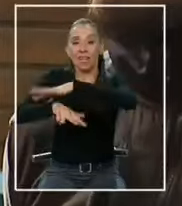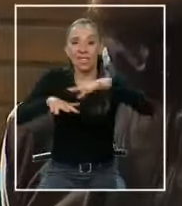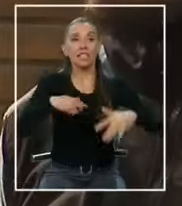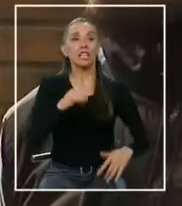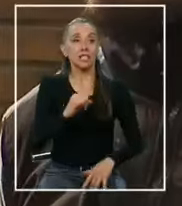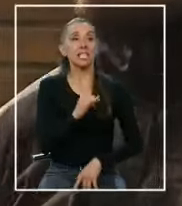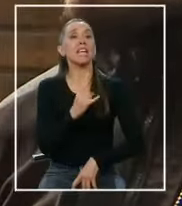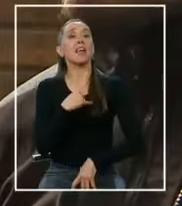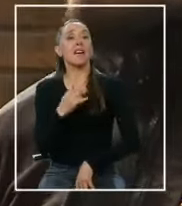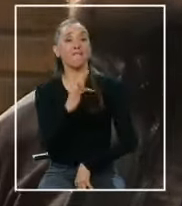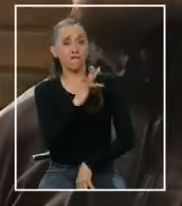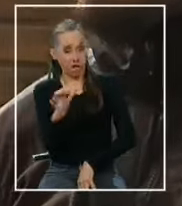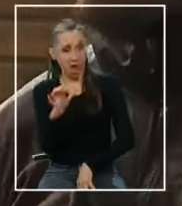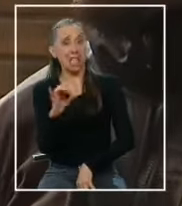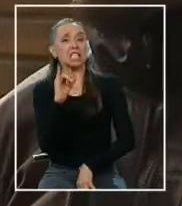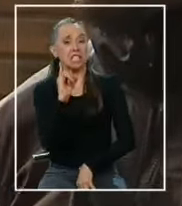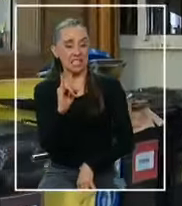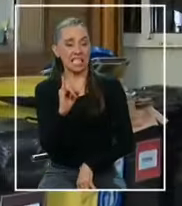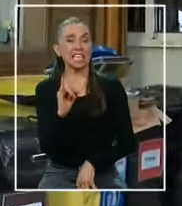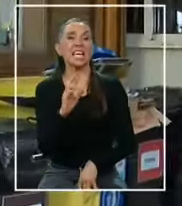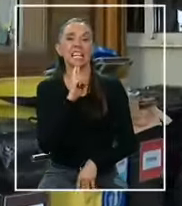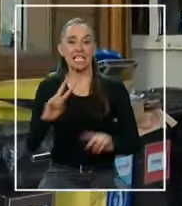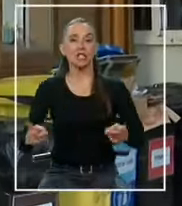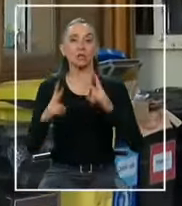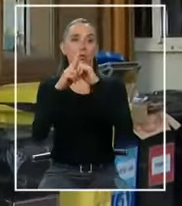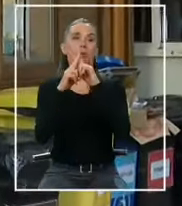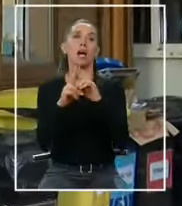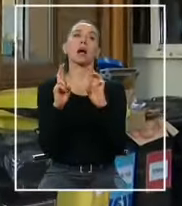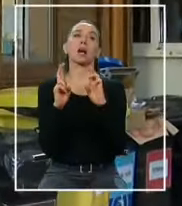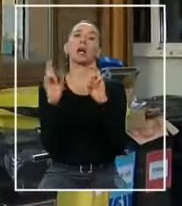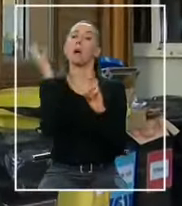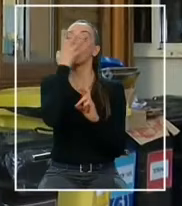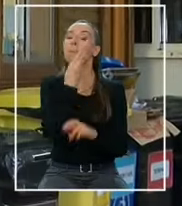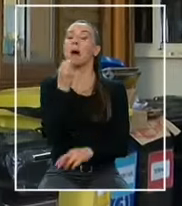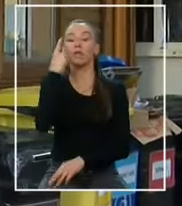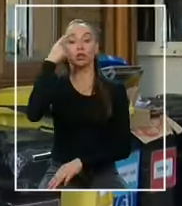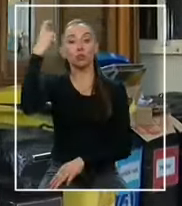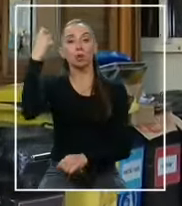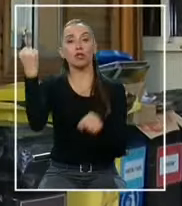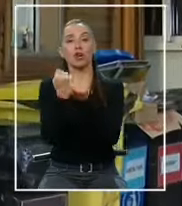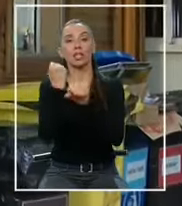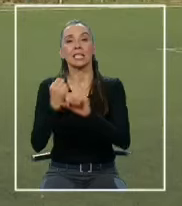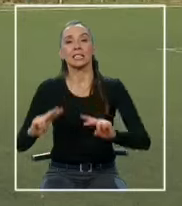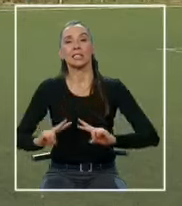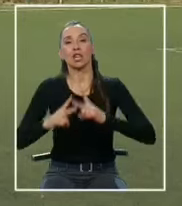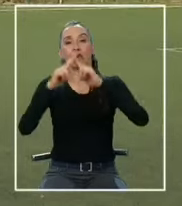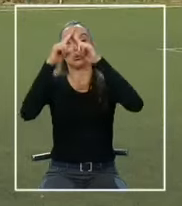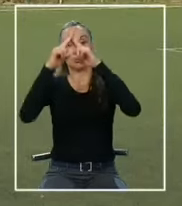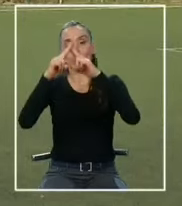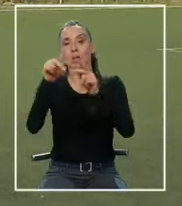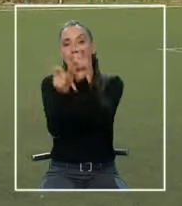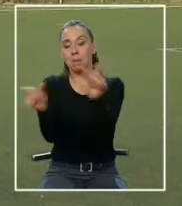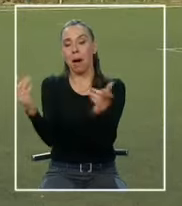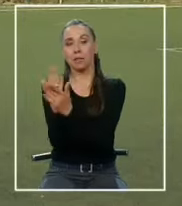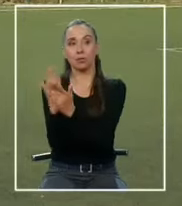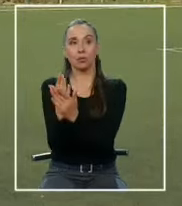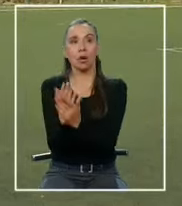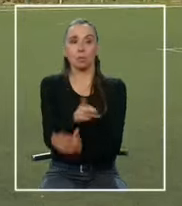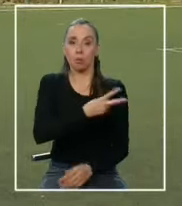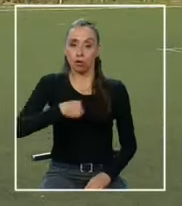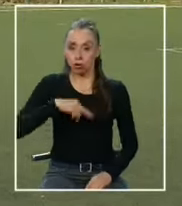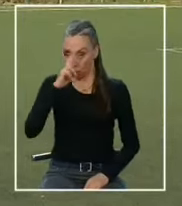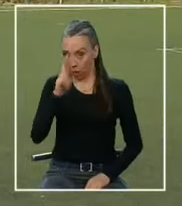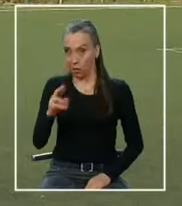tengo toda la fe que esta vez va a resultar. Sería maravilloso, sería un sueño, especialmente para ellos. Por nuestra parte y por el respeto a los